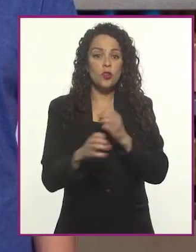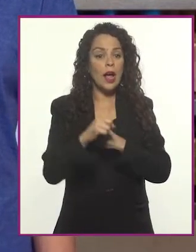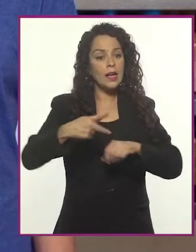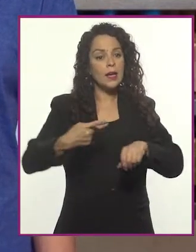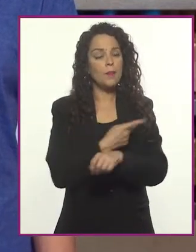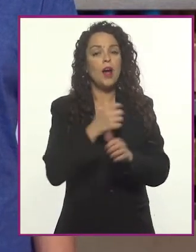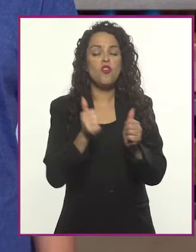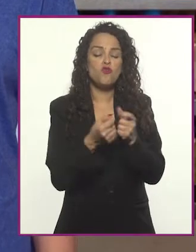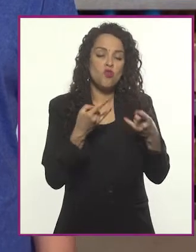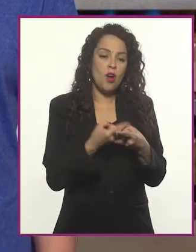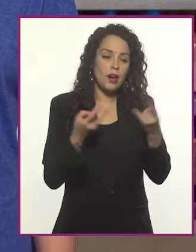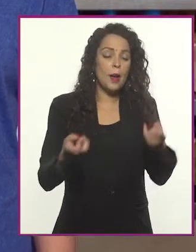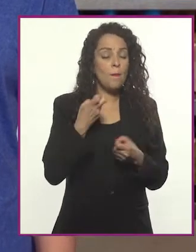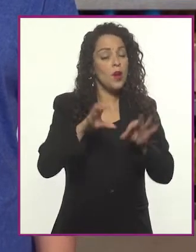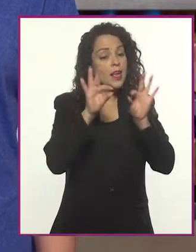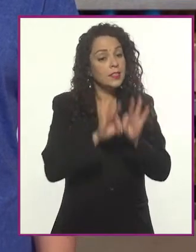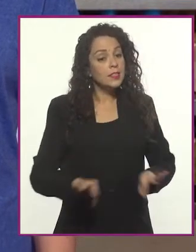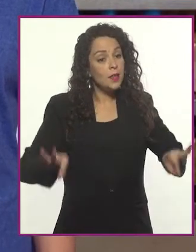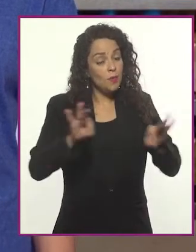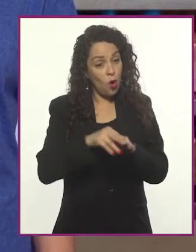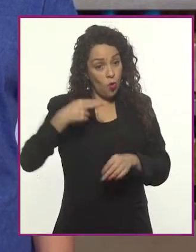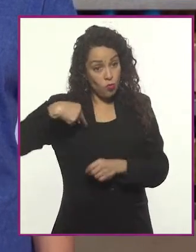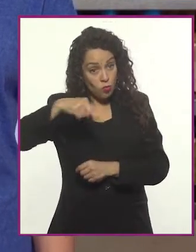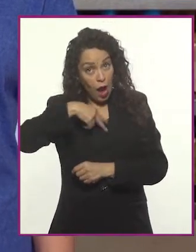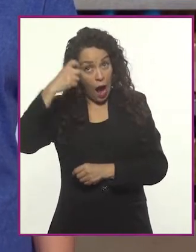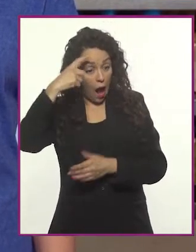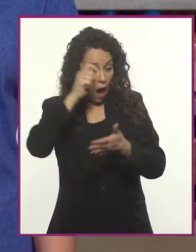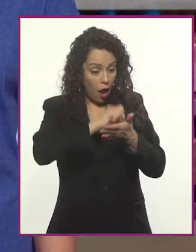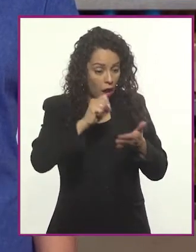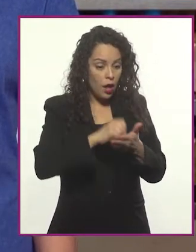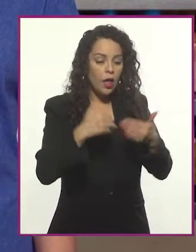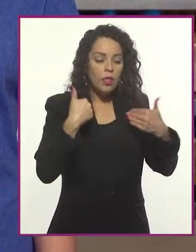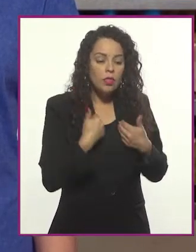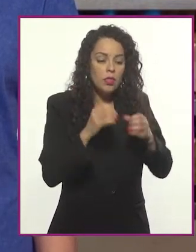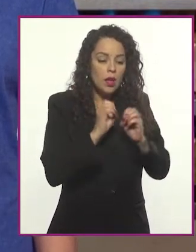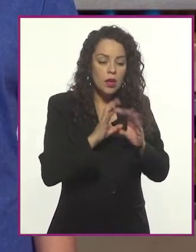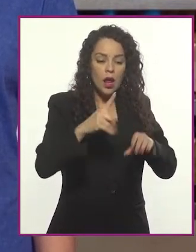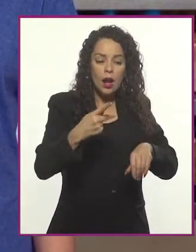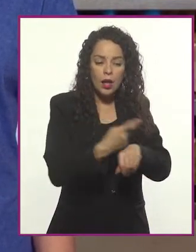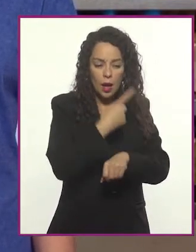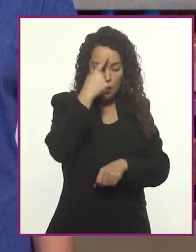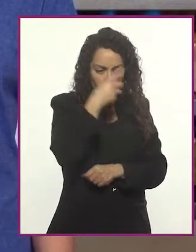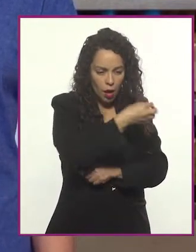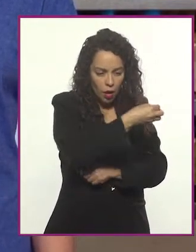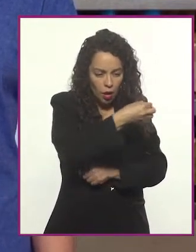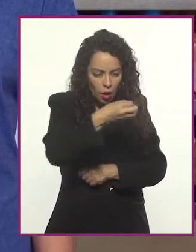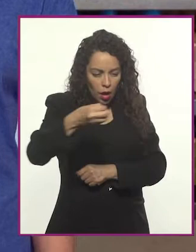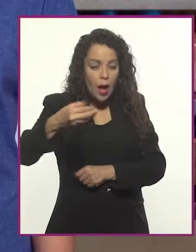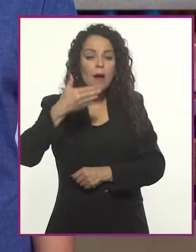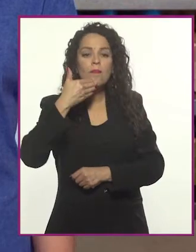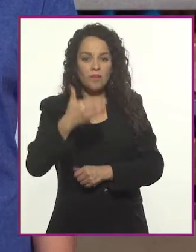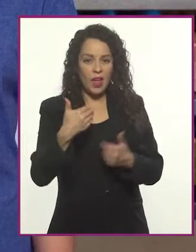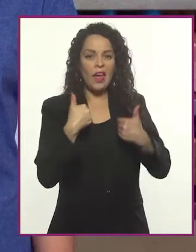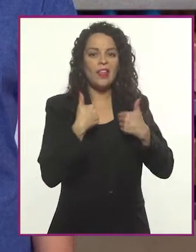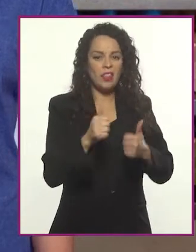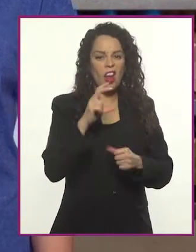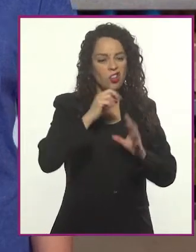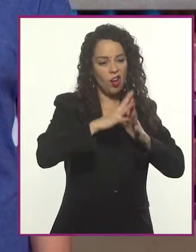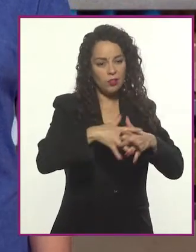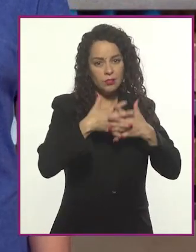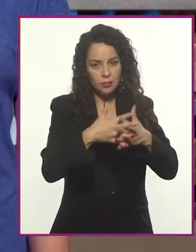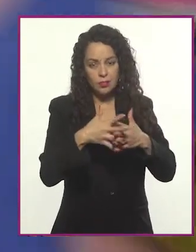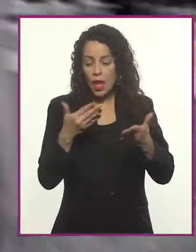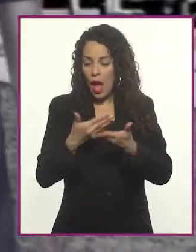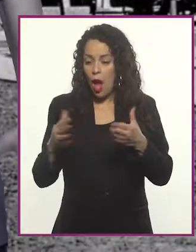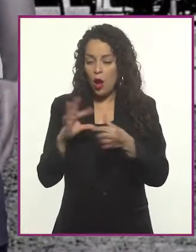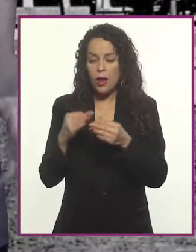historia, por lo que es importante, como autor, tener claro los sucesos y así mantener coherencia en la narración. Y ahora, hablemos de la